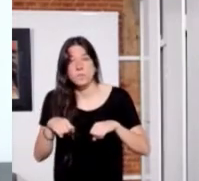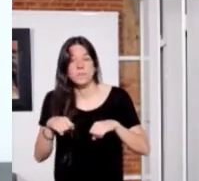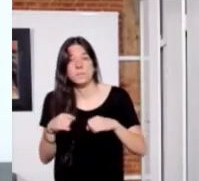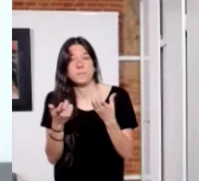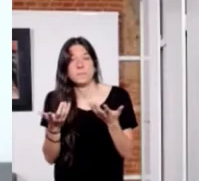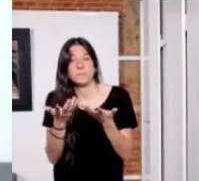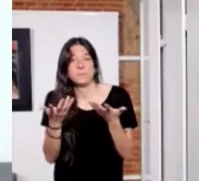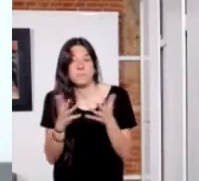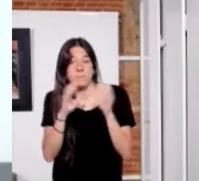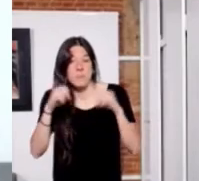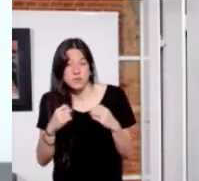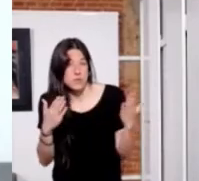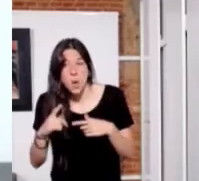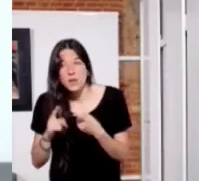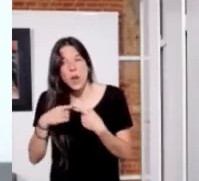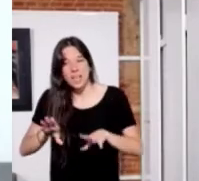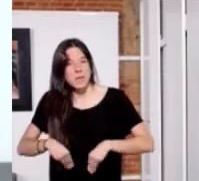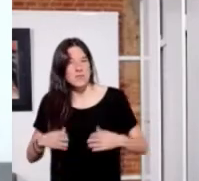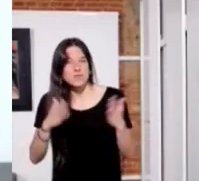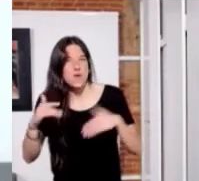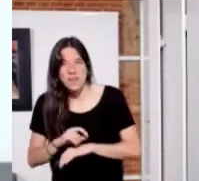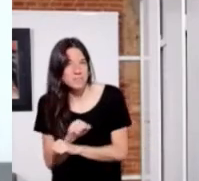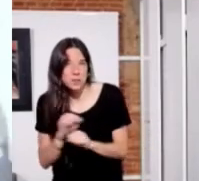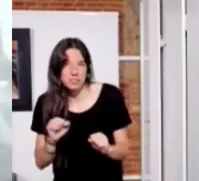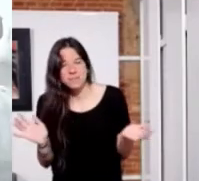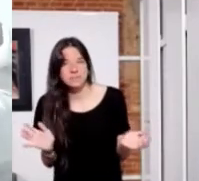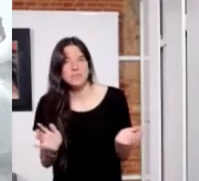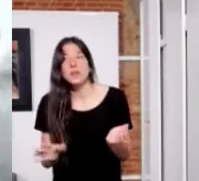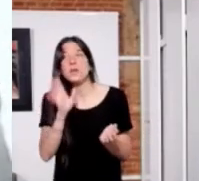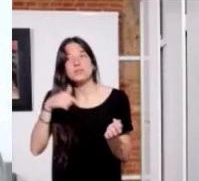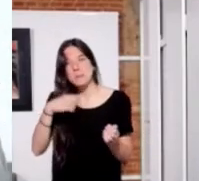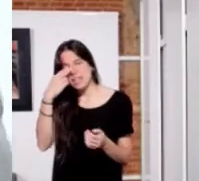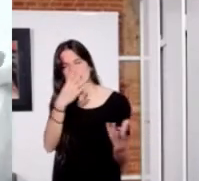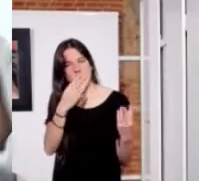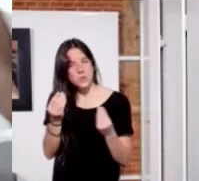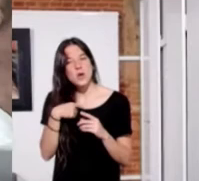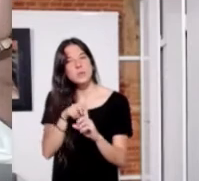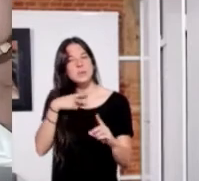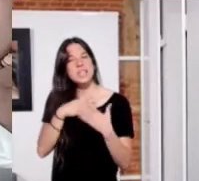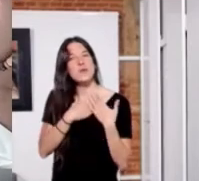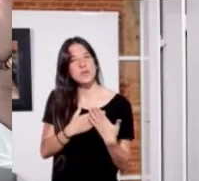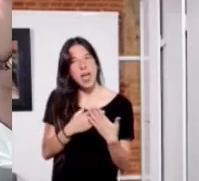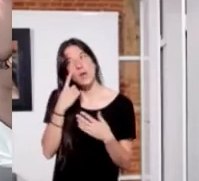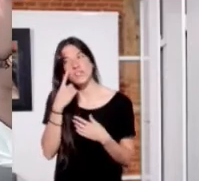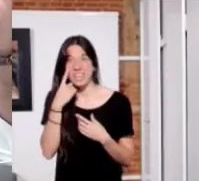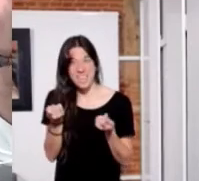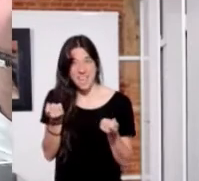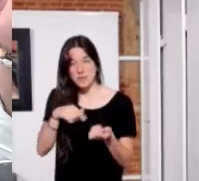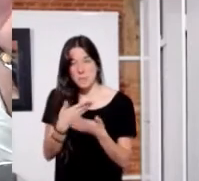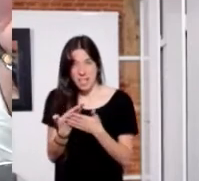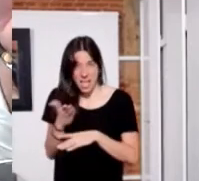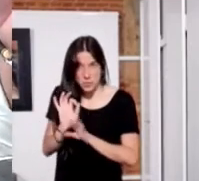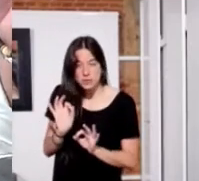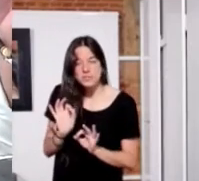no hay posible legitimación. Por eso me interesa mucho que desde el voluntariado vigía